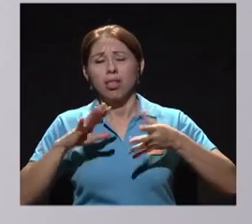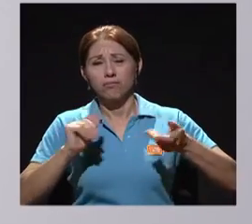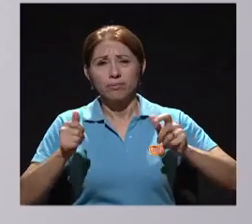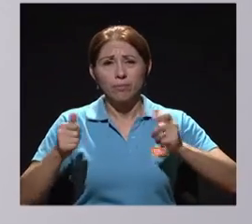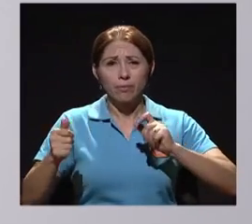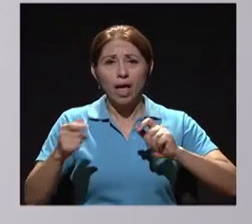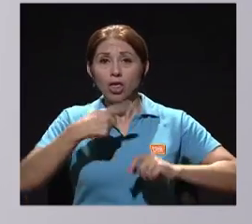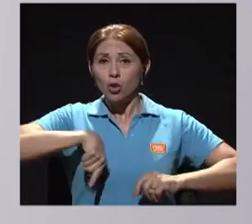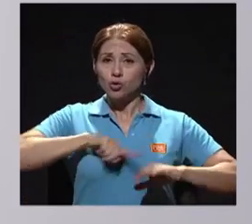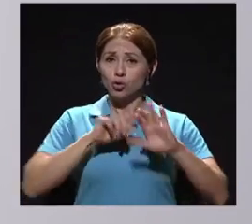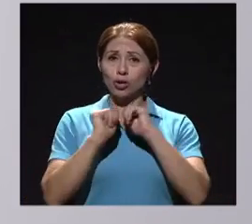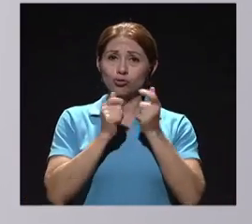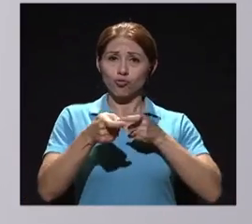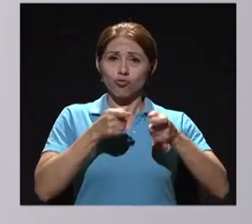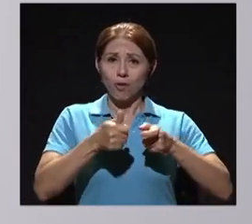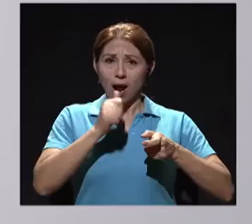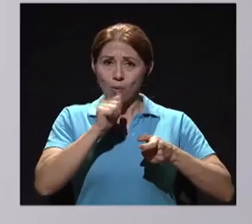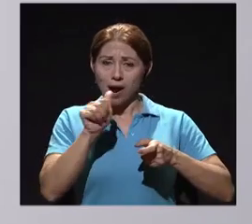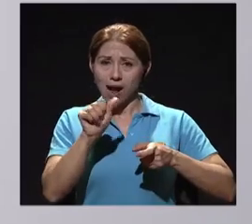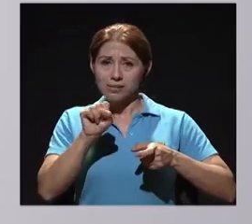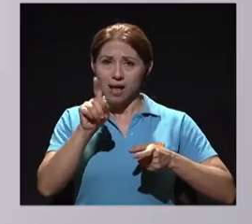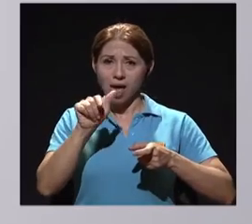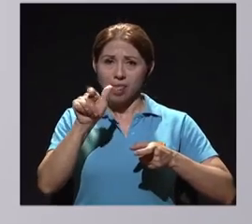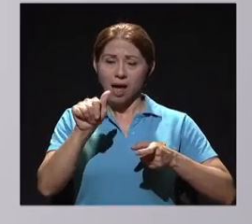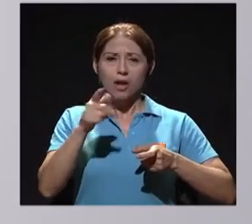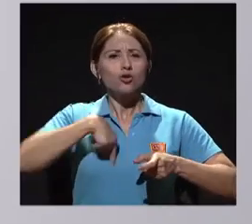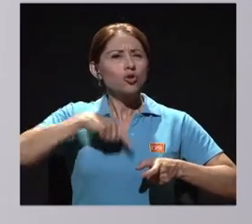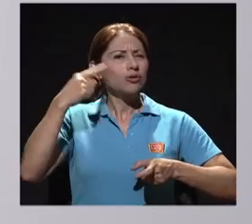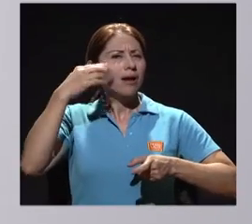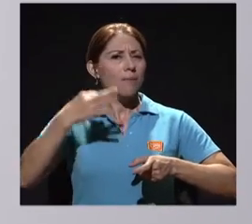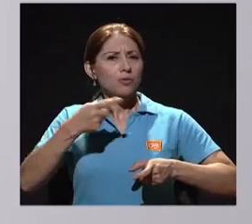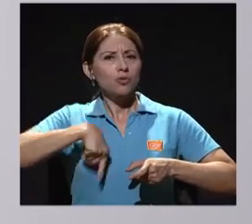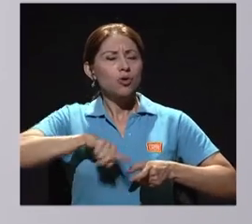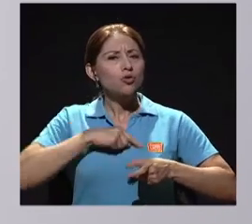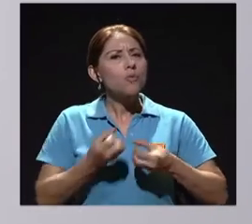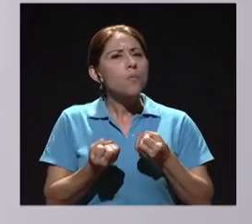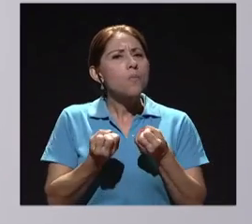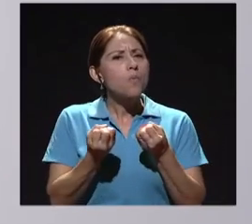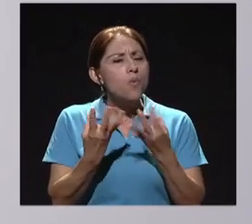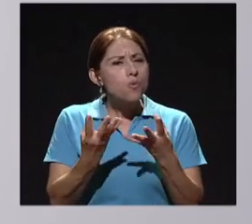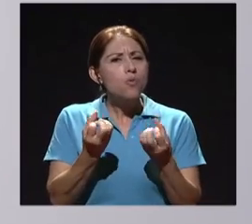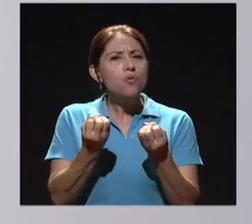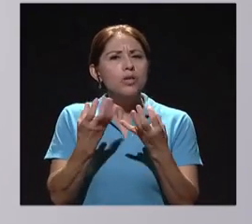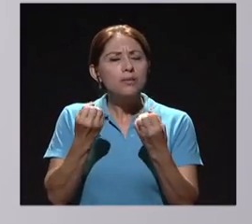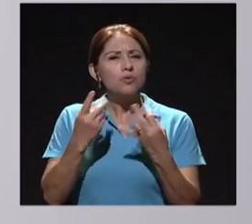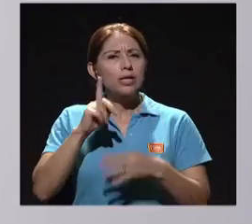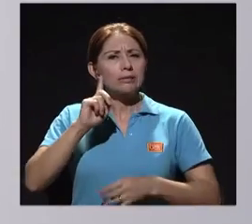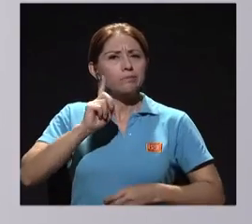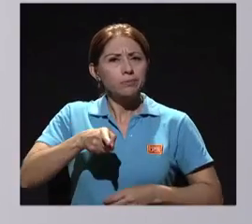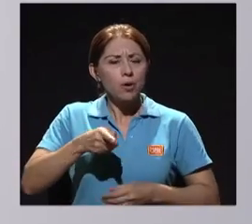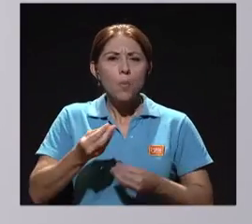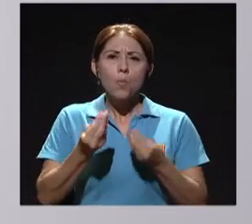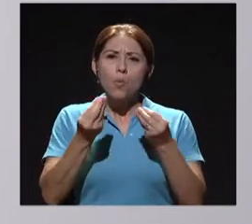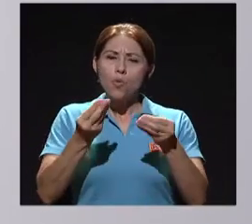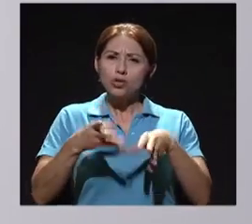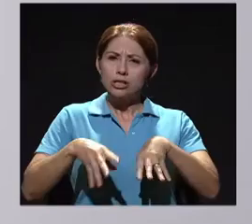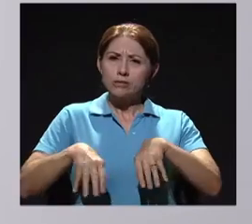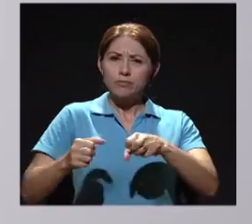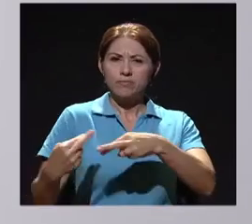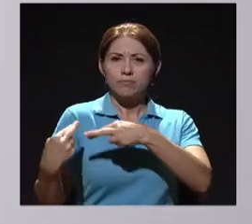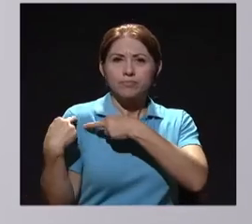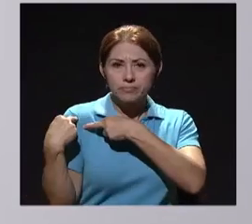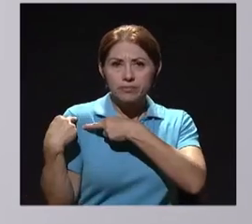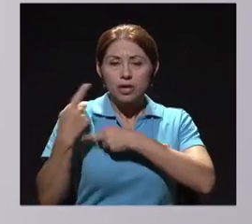como basada es que tenemos muchas obligaciones con la comunidad y que tenemos una gran responsabilidad si nosotros tenemos